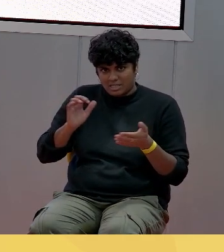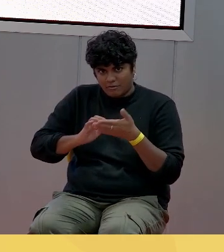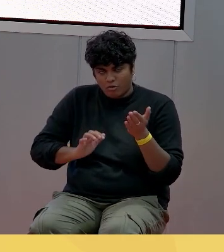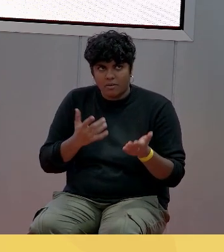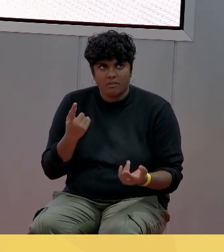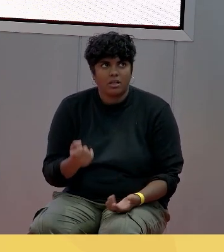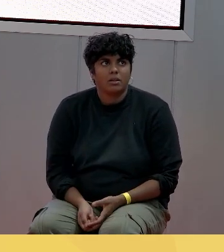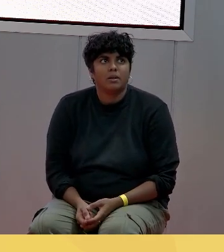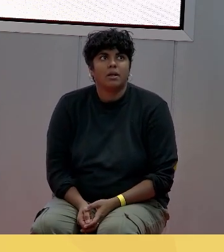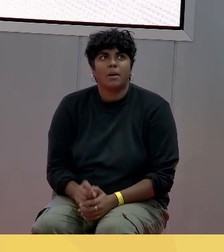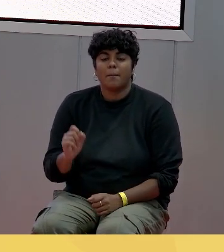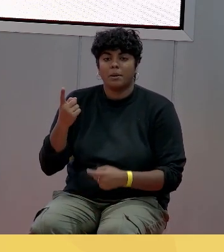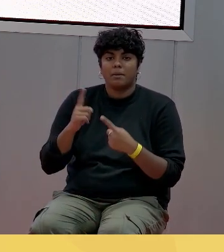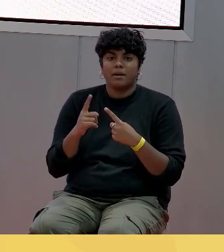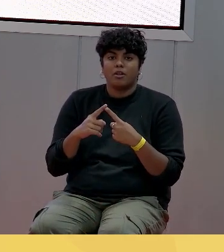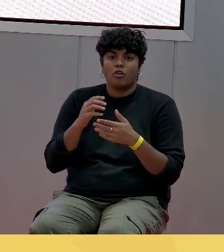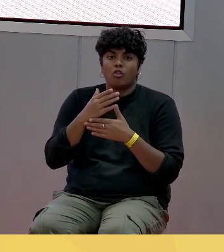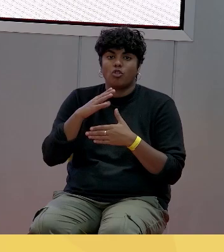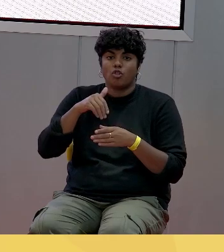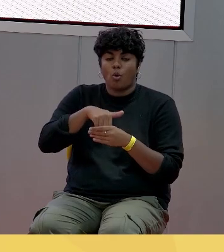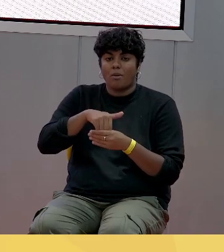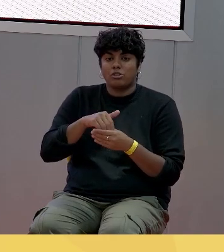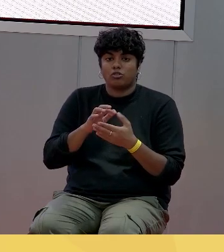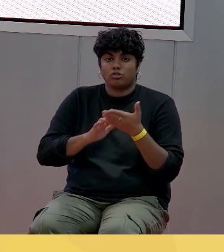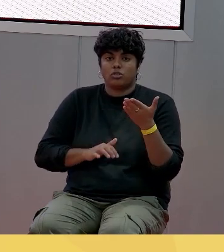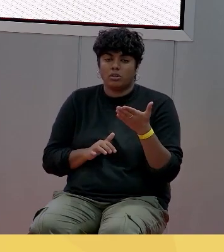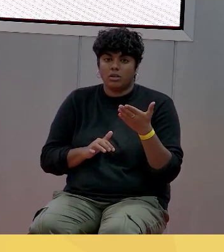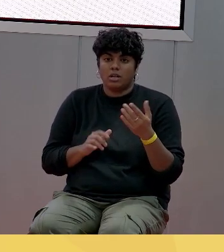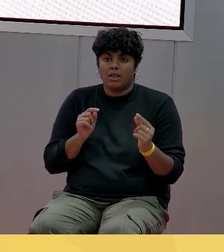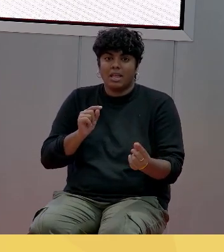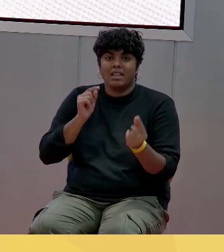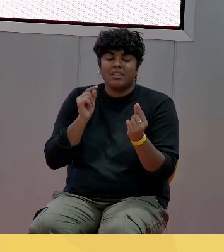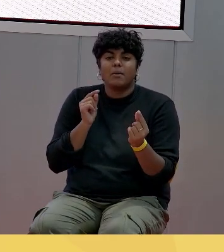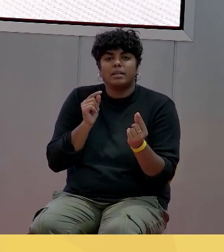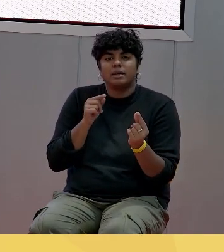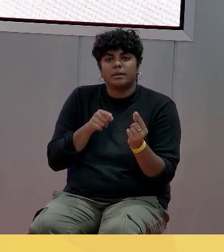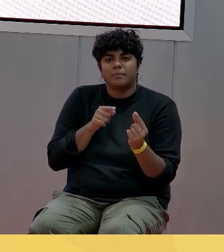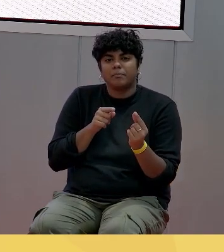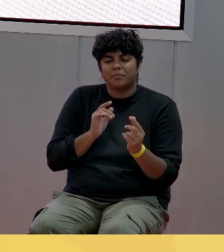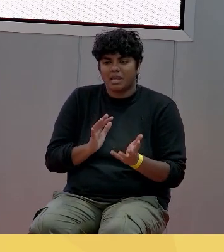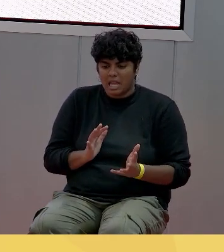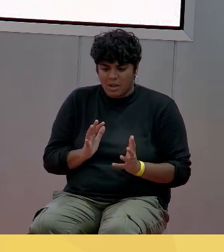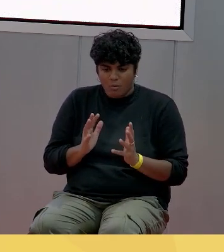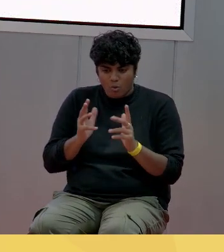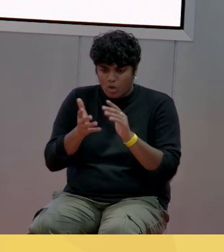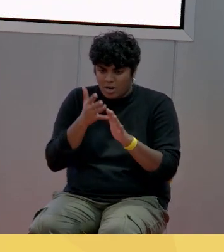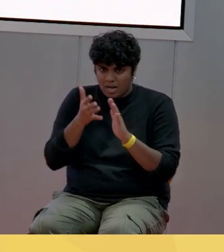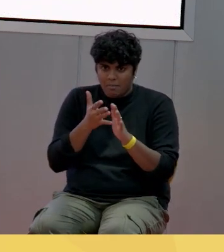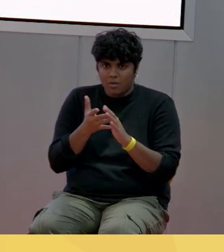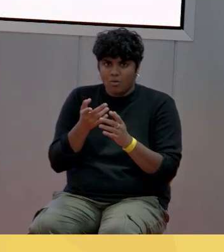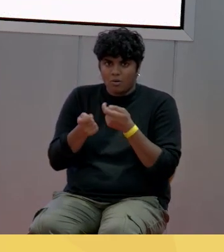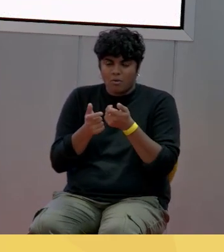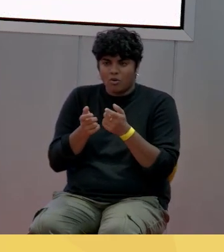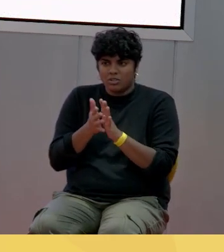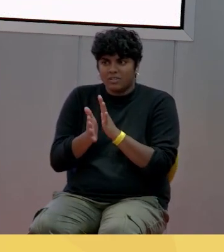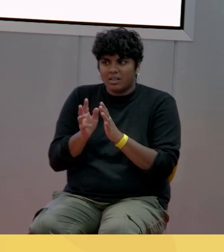Para empezar, como demuestran estos documentos desclasificados, este debate evoluciona muy rápido y cada vez se polariza más.